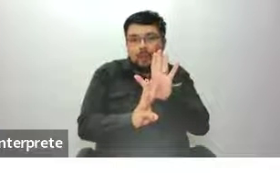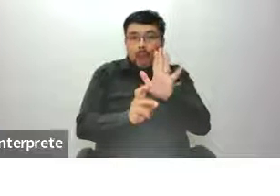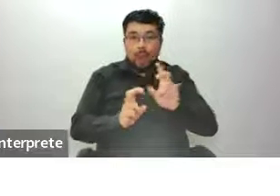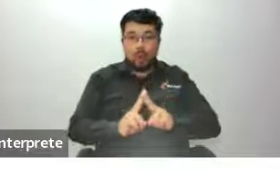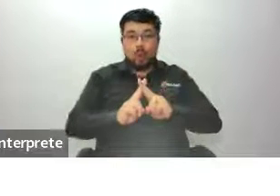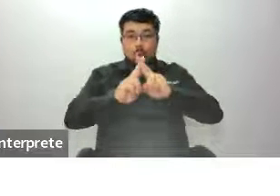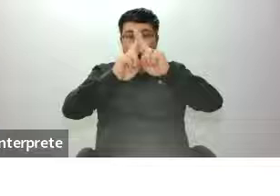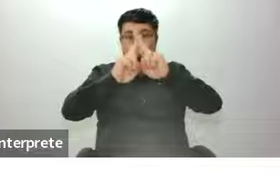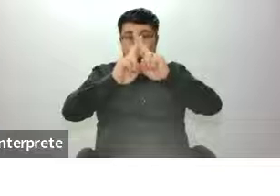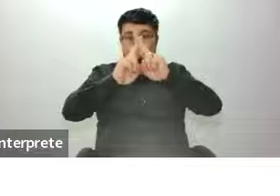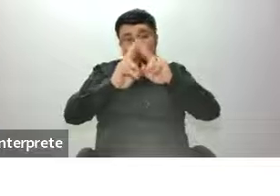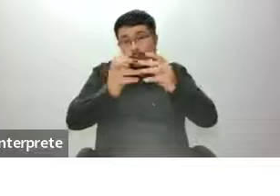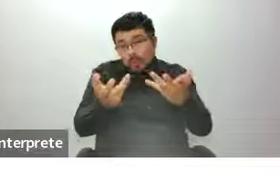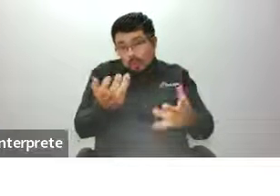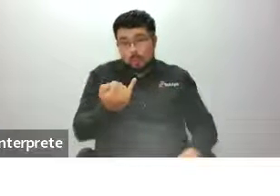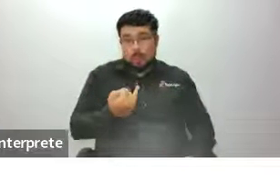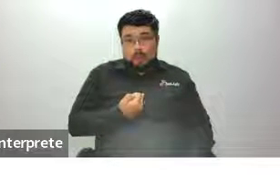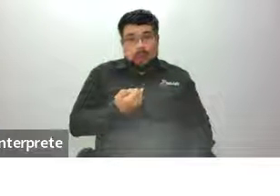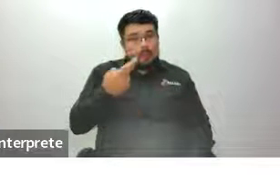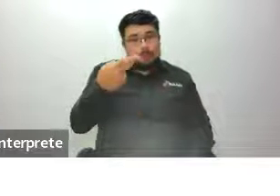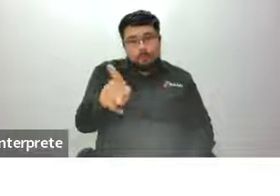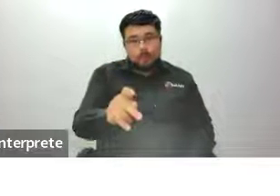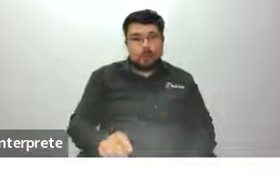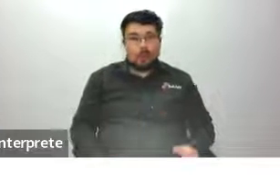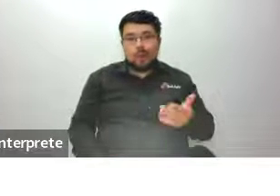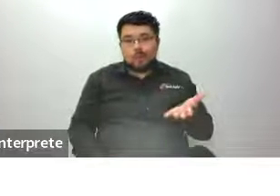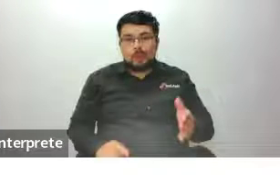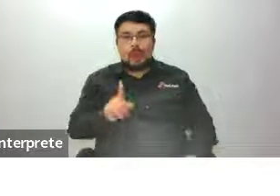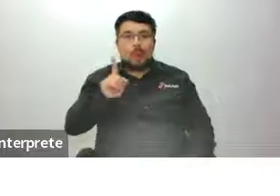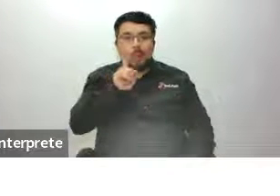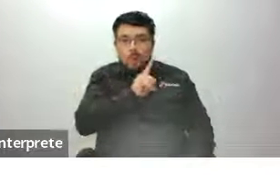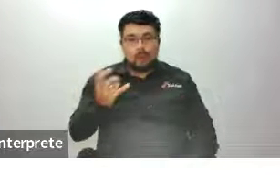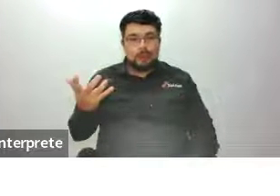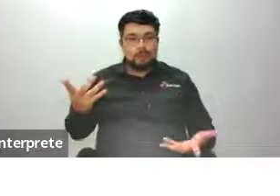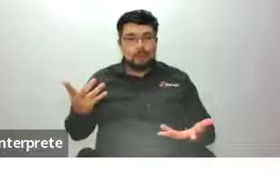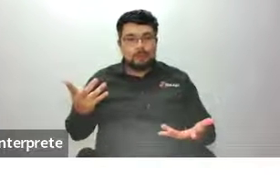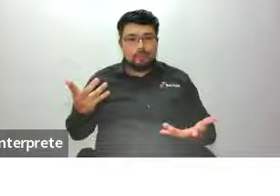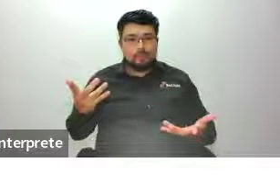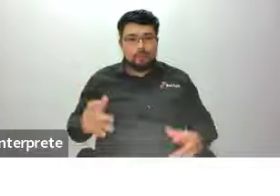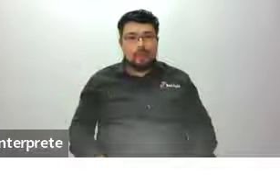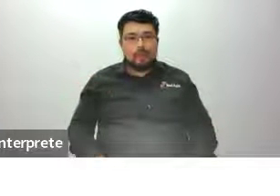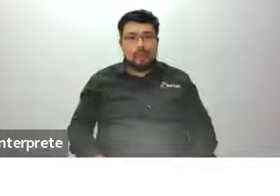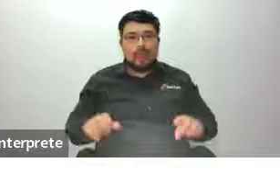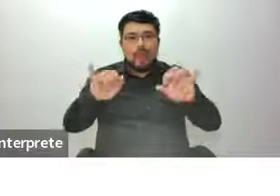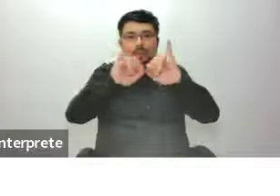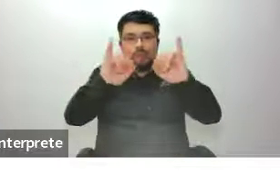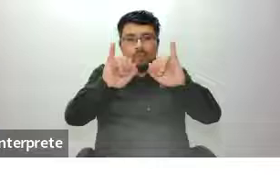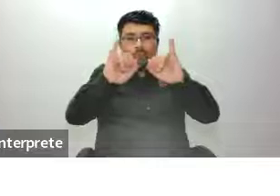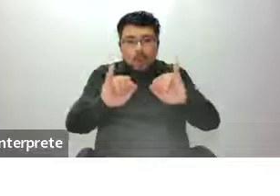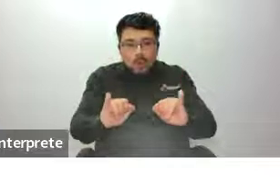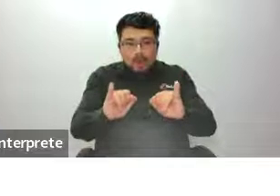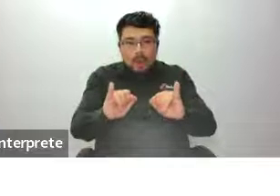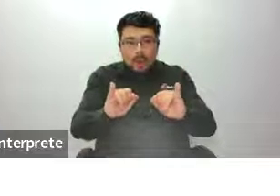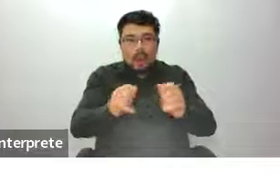bien propia, como es esta última, ¿no? La modalidad lingüística dada desde la visoespacialidad. Es decir,